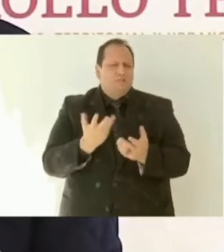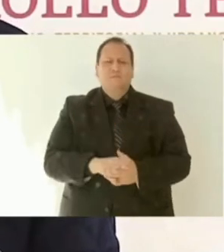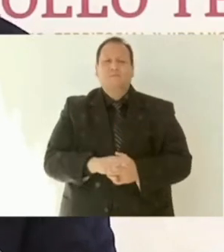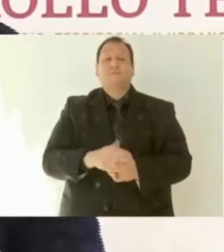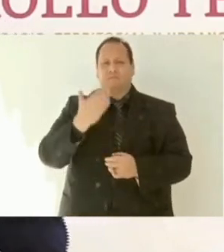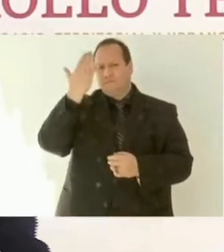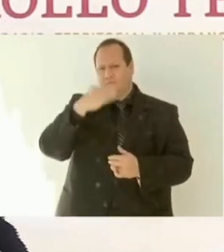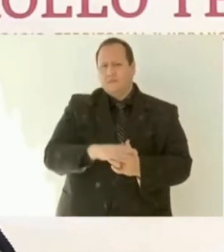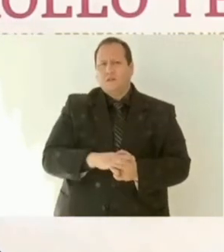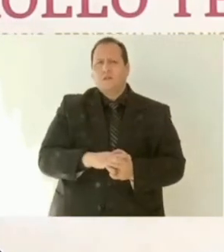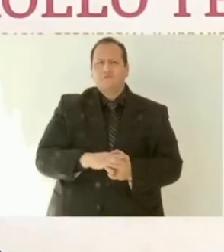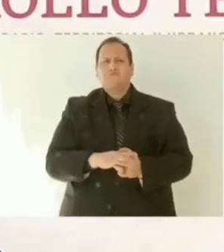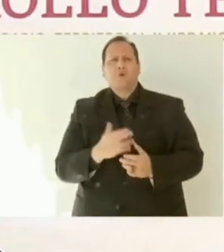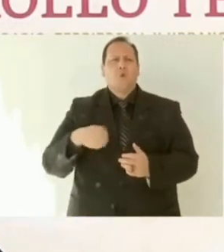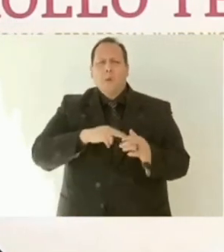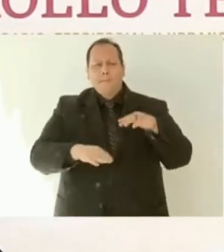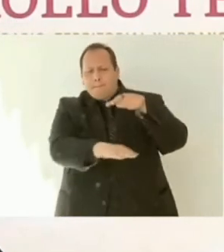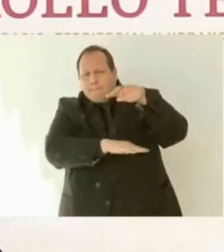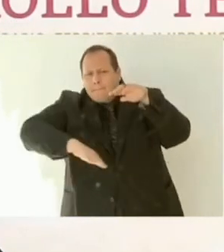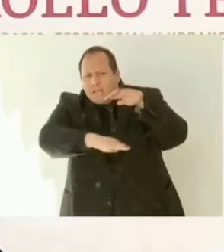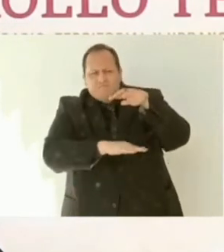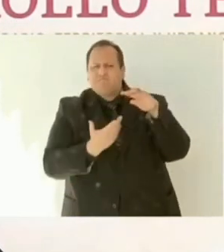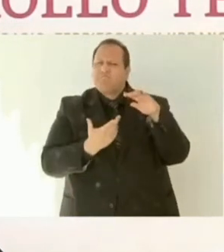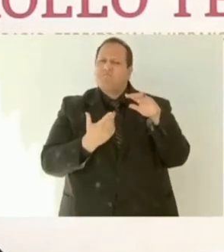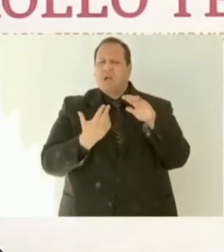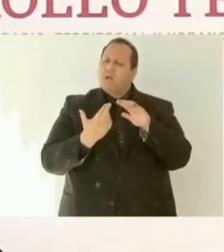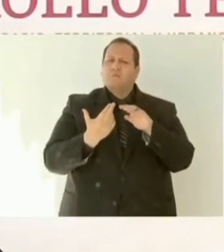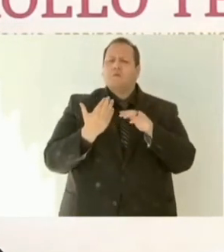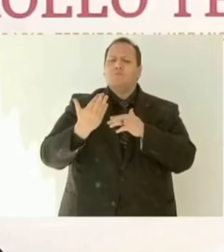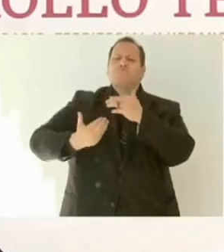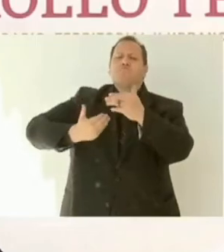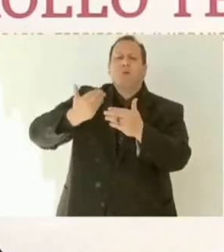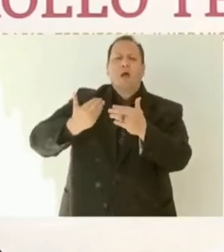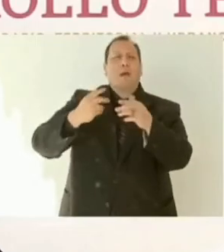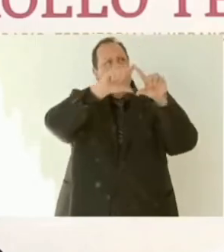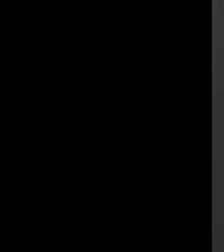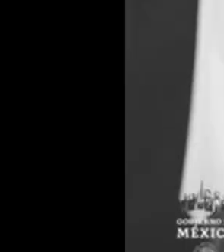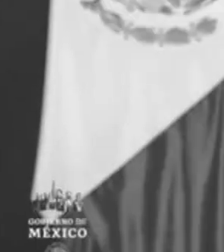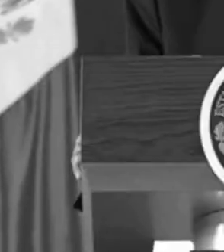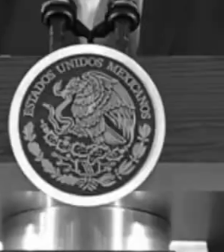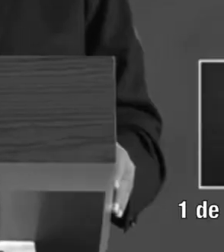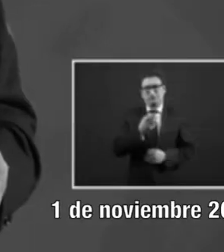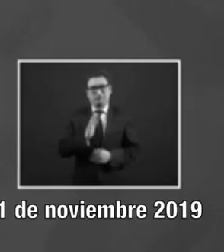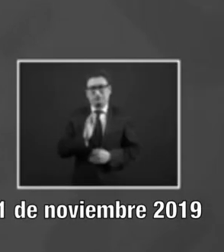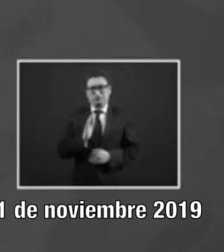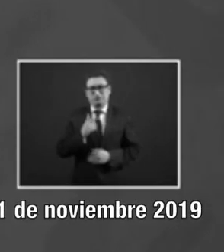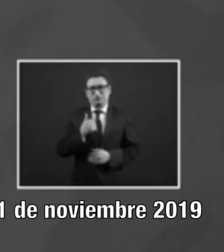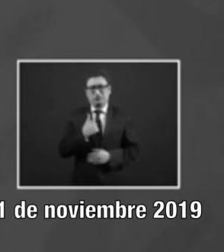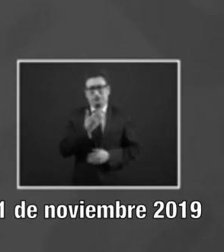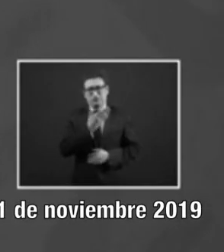ya estableciendo las bases para la transformación de nuestro país. Pido